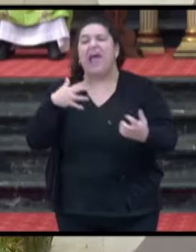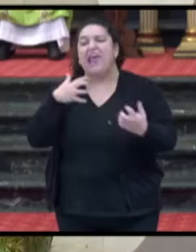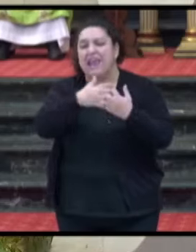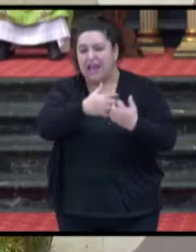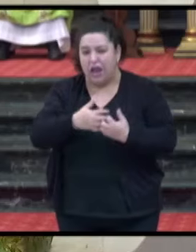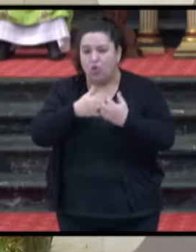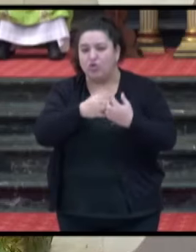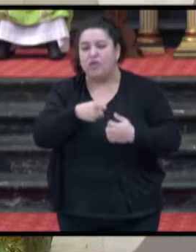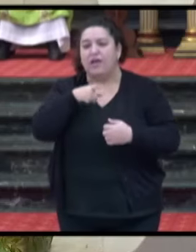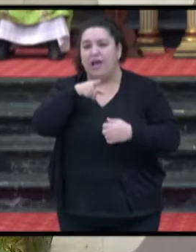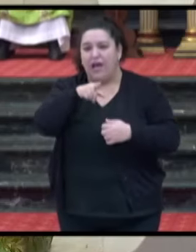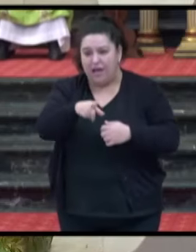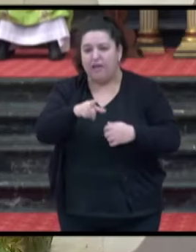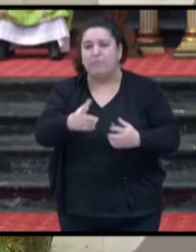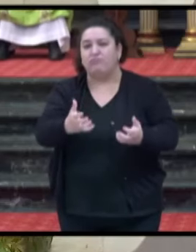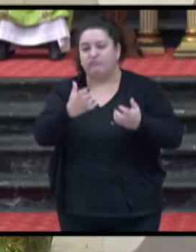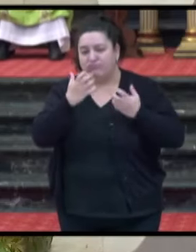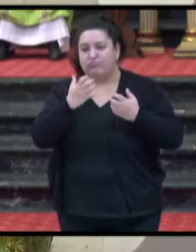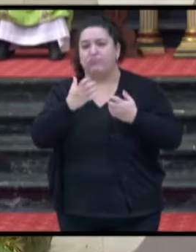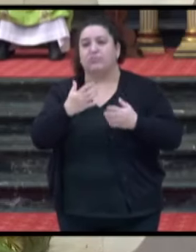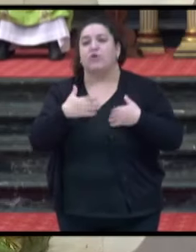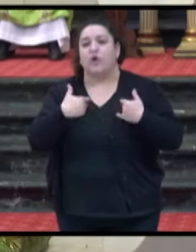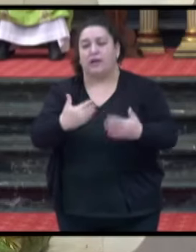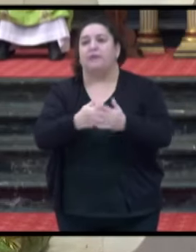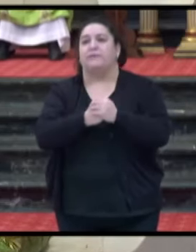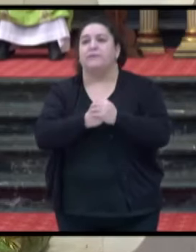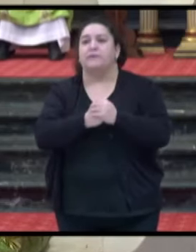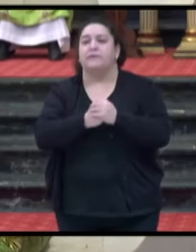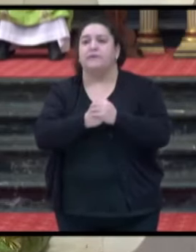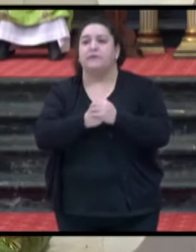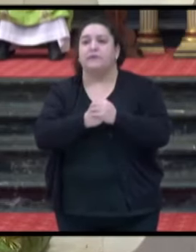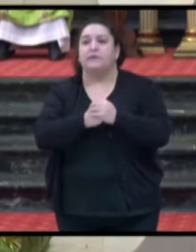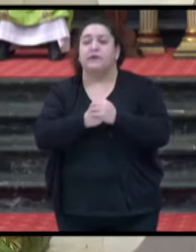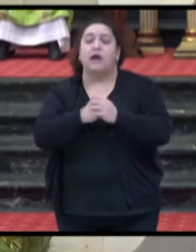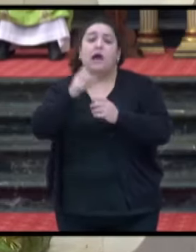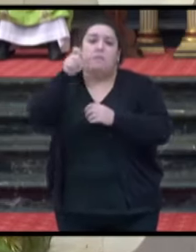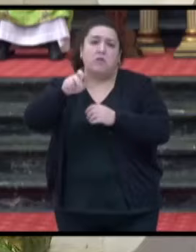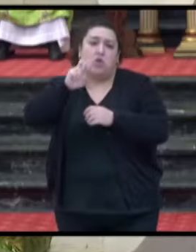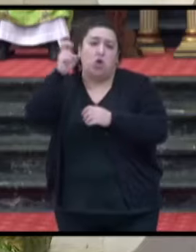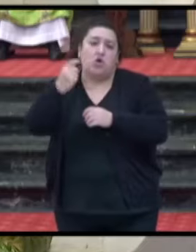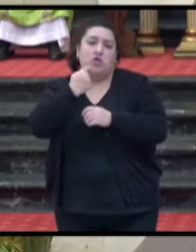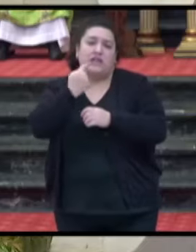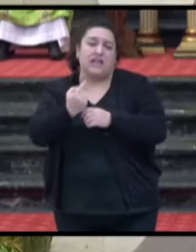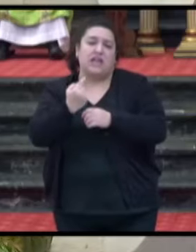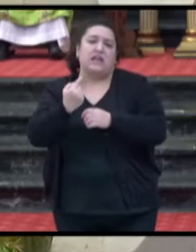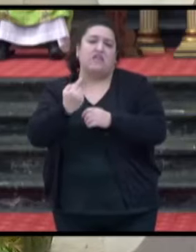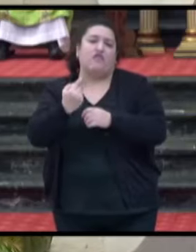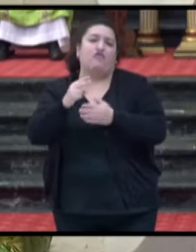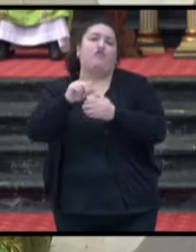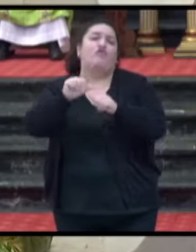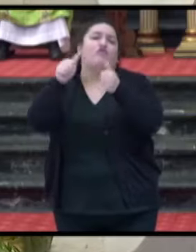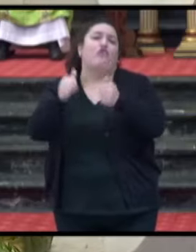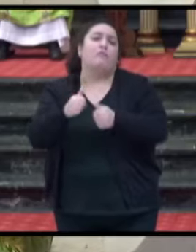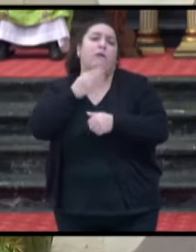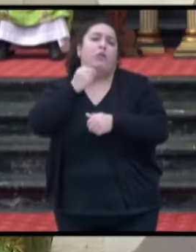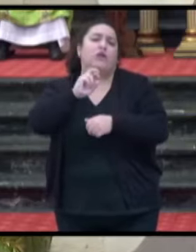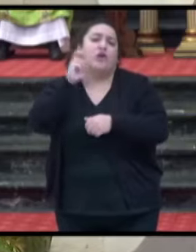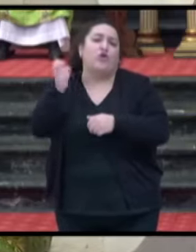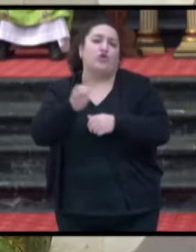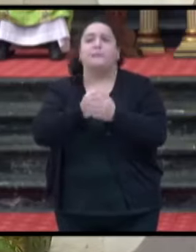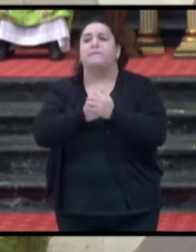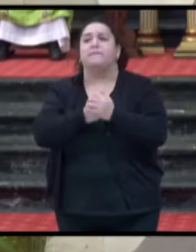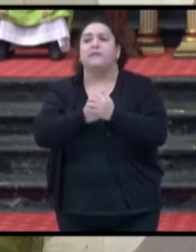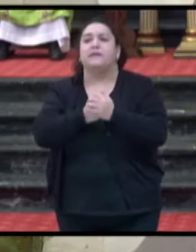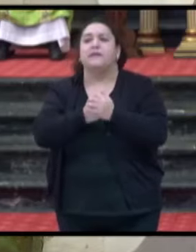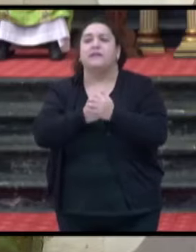a alcanzar La Victoria San Agustín lo dirá de otra manera más bonita literariamente cuando dice